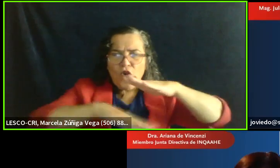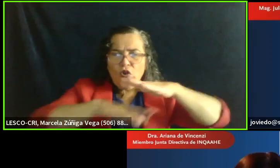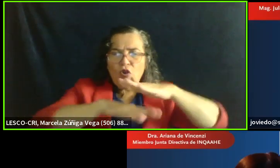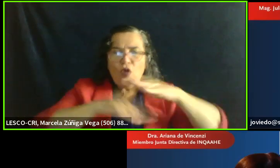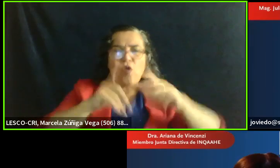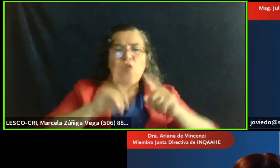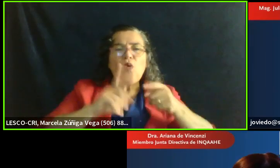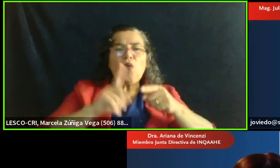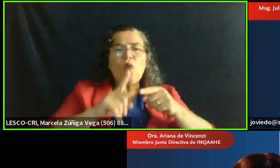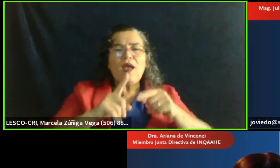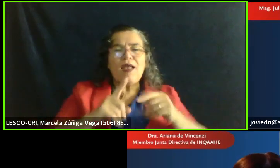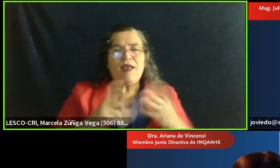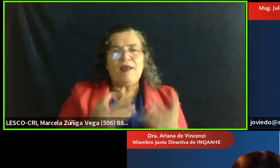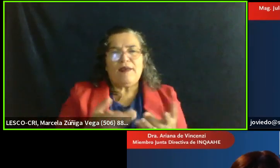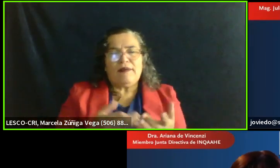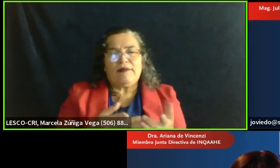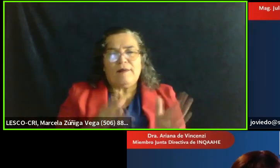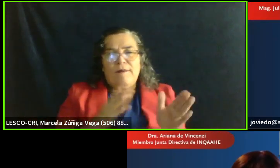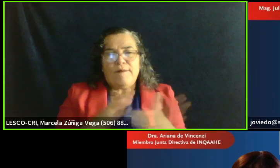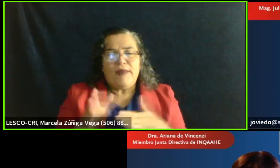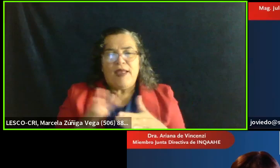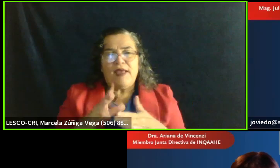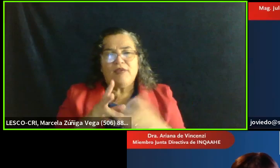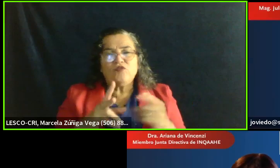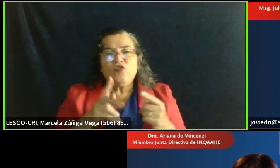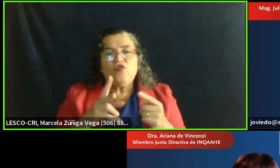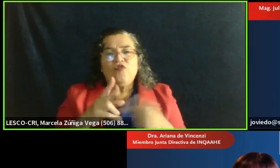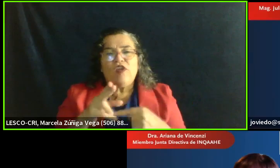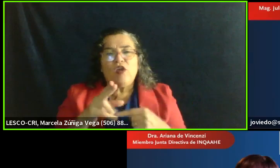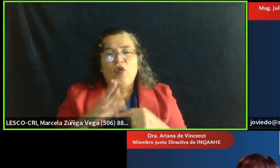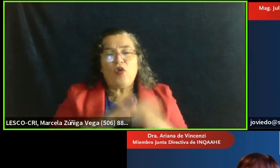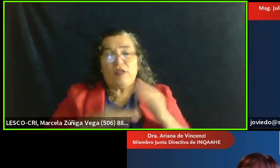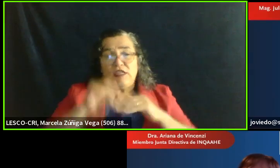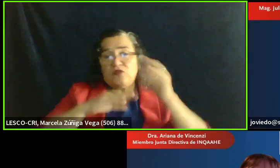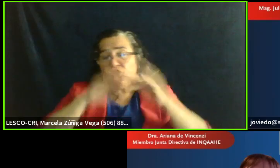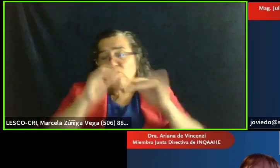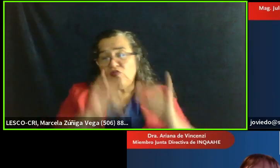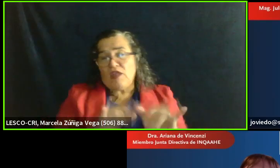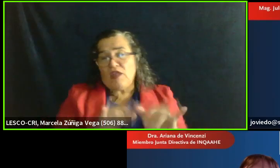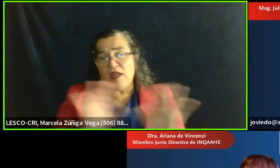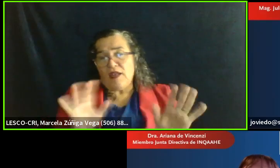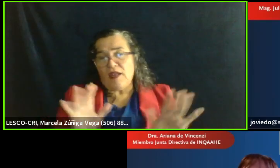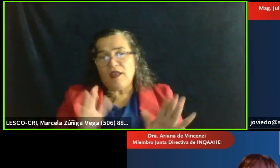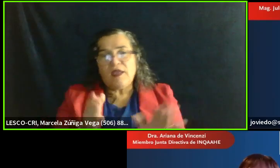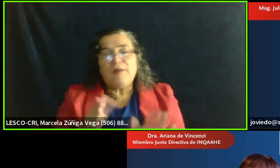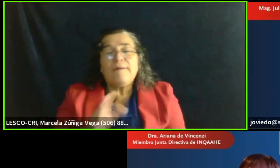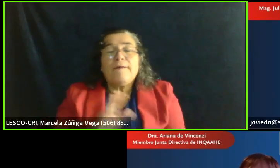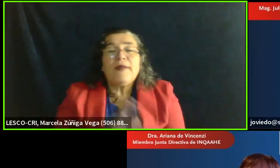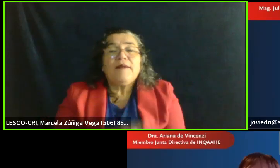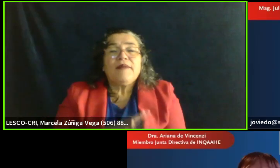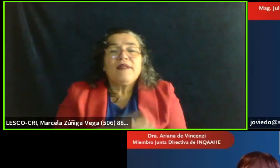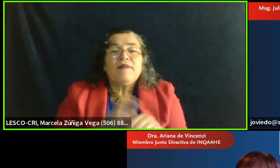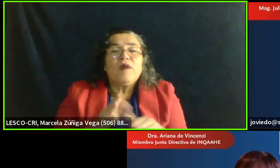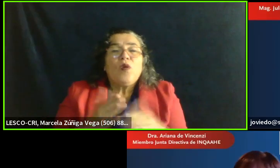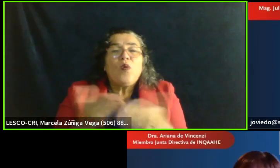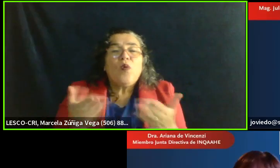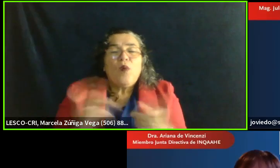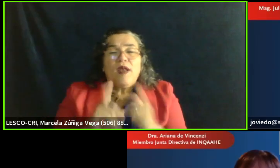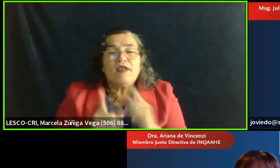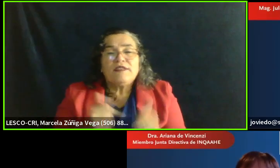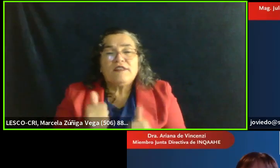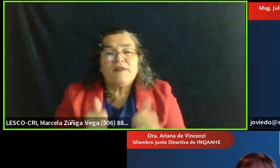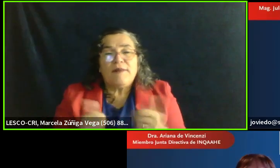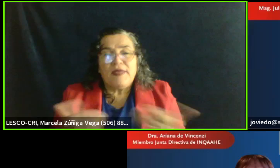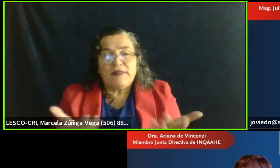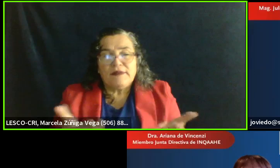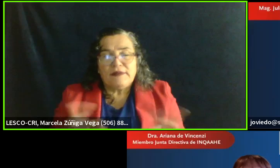cultural, porque en definitiva un plan de estudios es un recorte cultural, con qué, permítanme expresarlo así, con qué herramientas, con qué tijeras hicieron